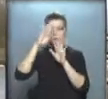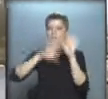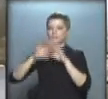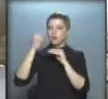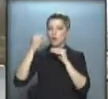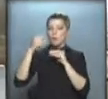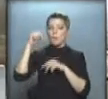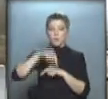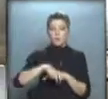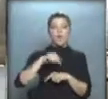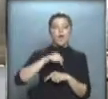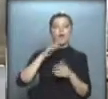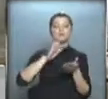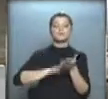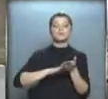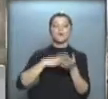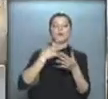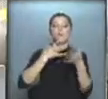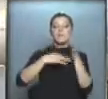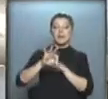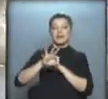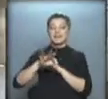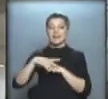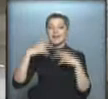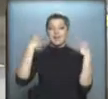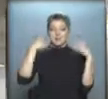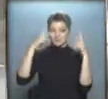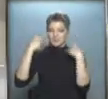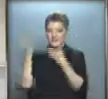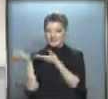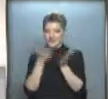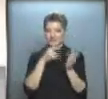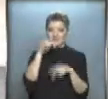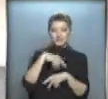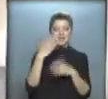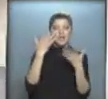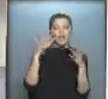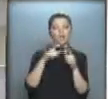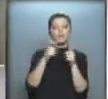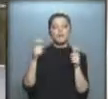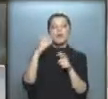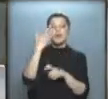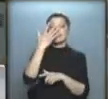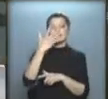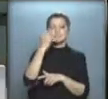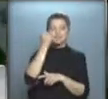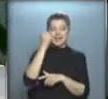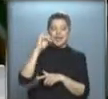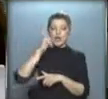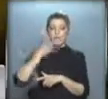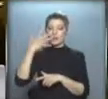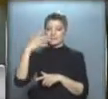las ventas de bienes y servicios vinculadas al turismo en un 65 por ciento frente al mismo fin de semana